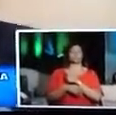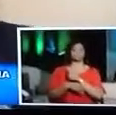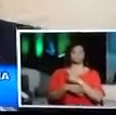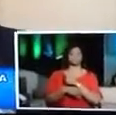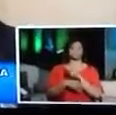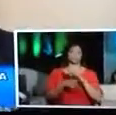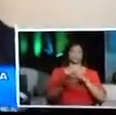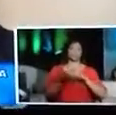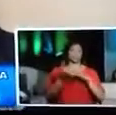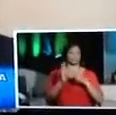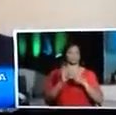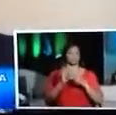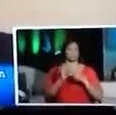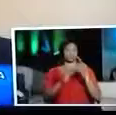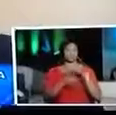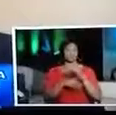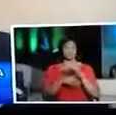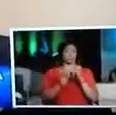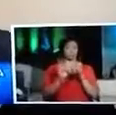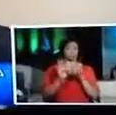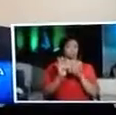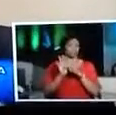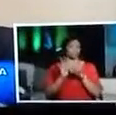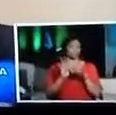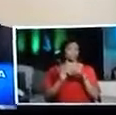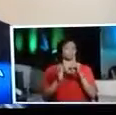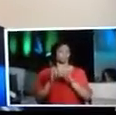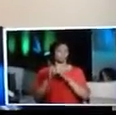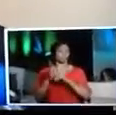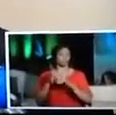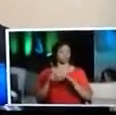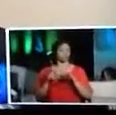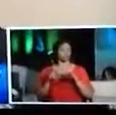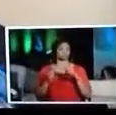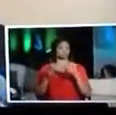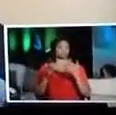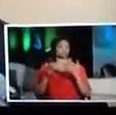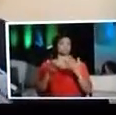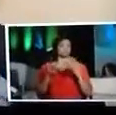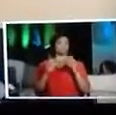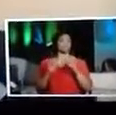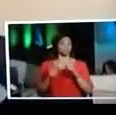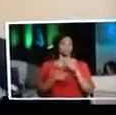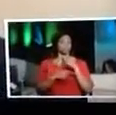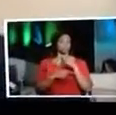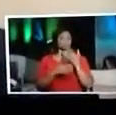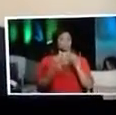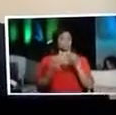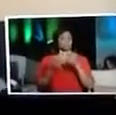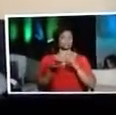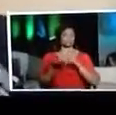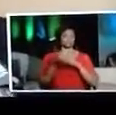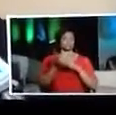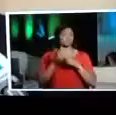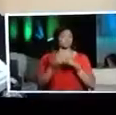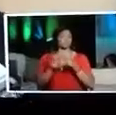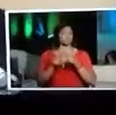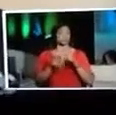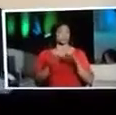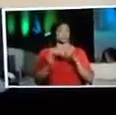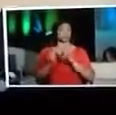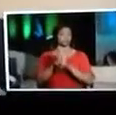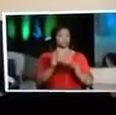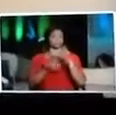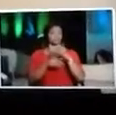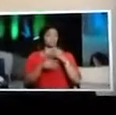se traduzcan en estigma, en condena, y no solamente eso, sino pueden traducirse también en crímenes.